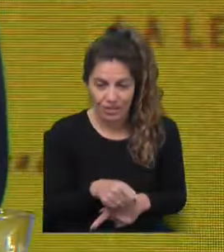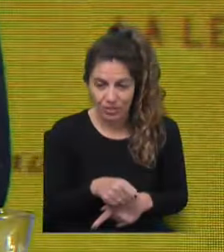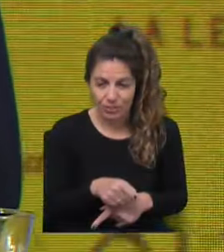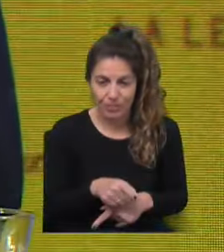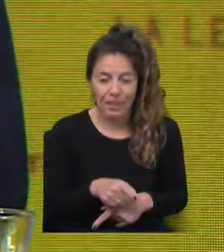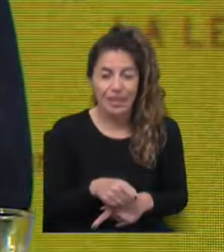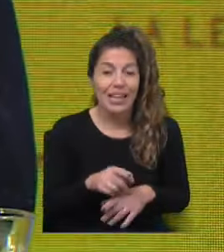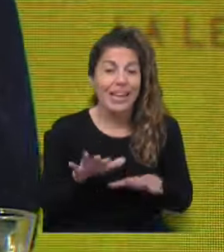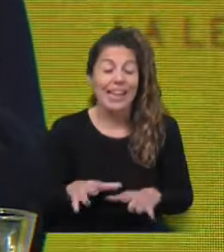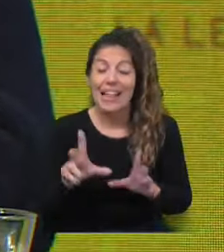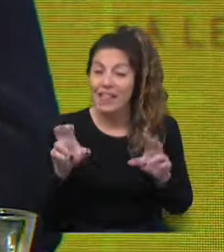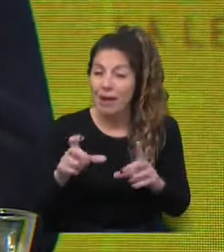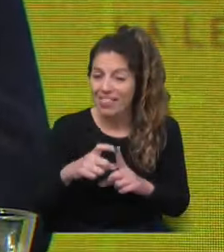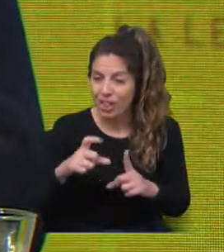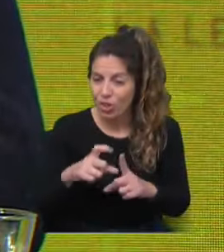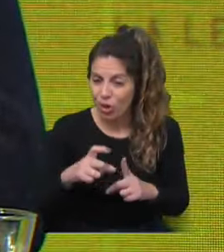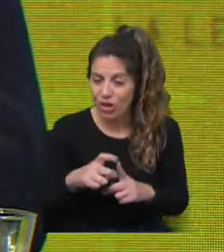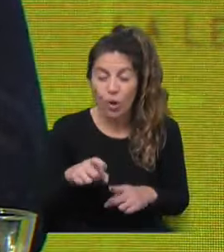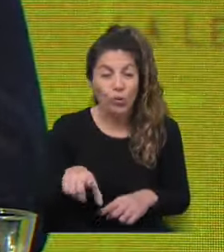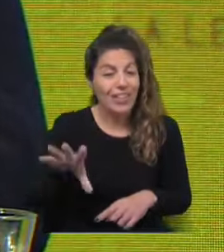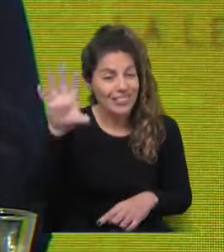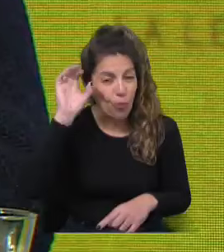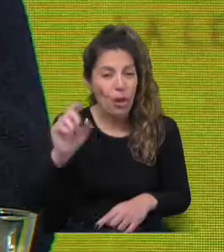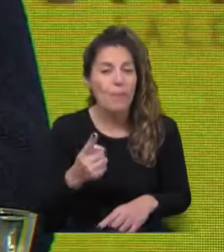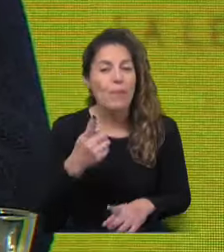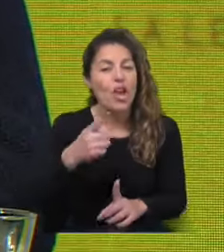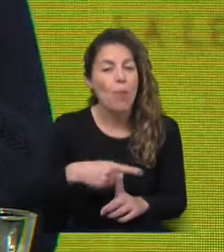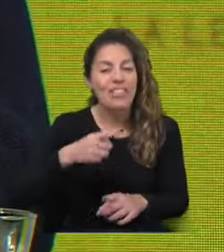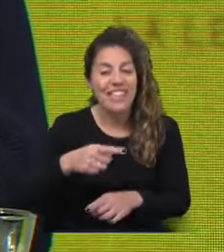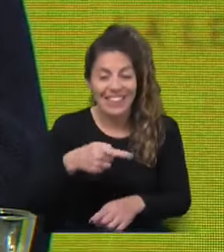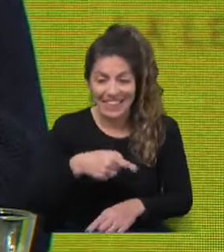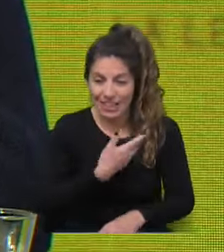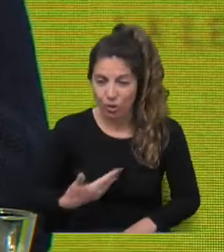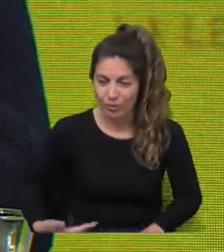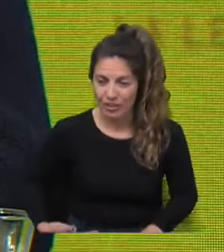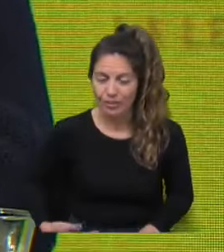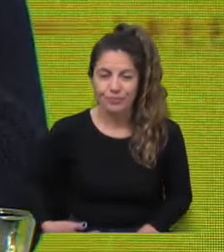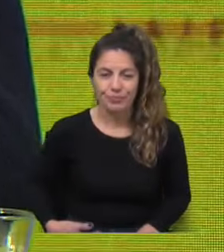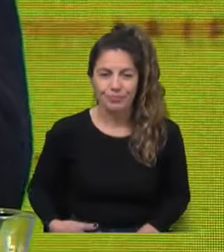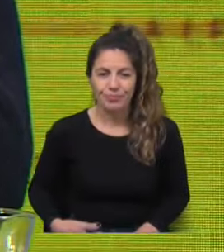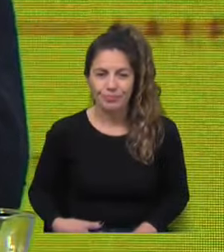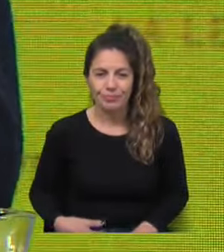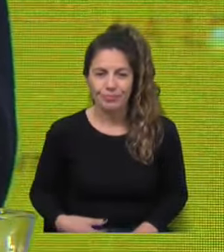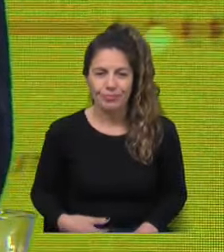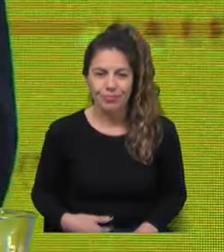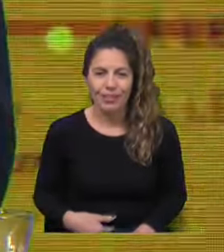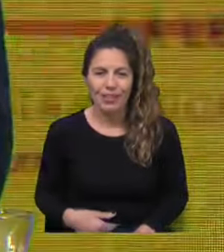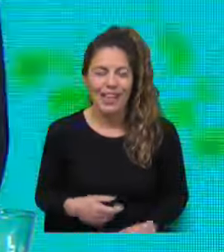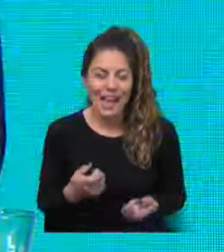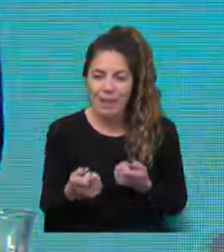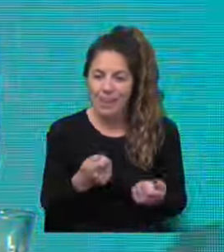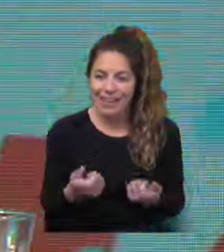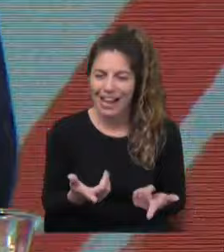Y queda el tema del dólar. Si usted se acuerda, en los primeros meses de este gobierno, el mercado